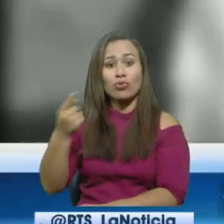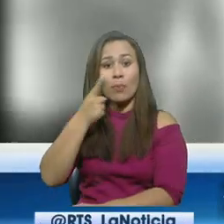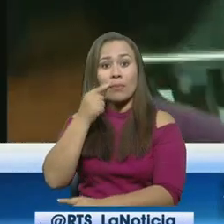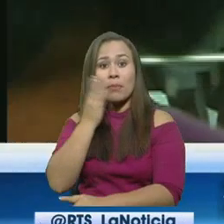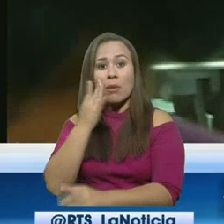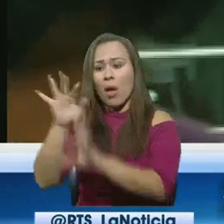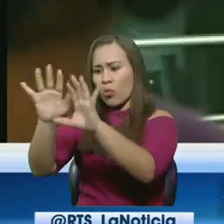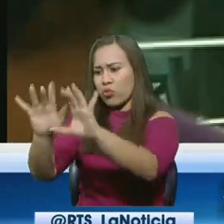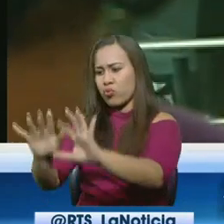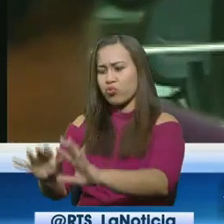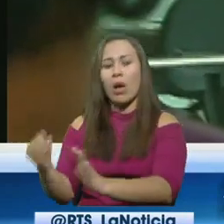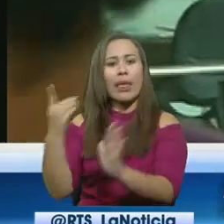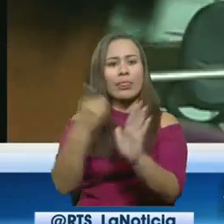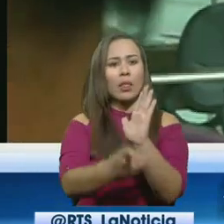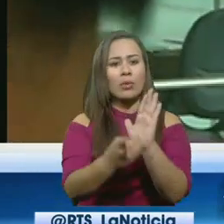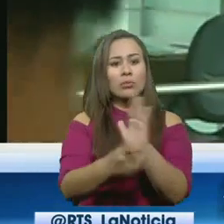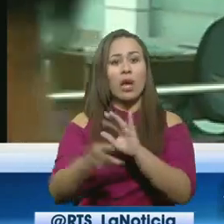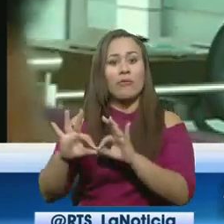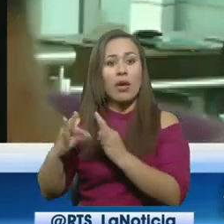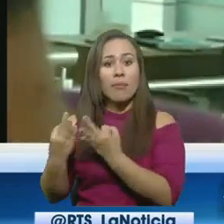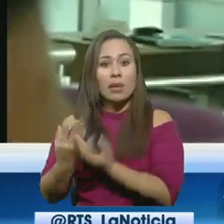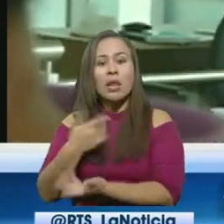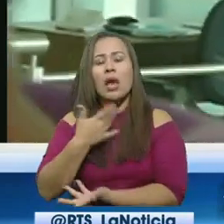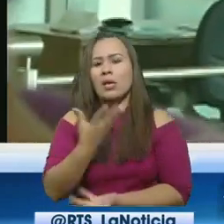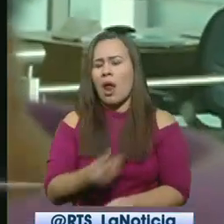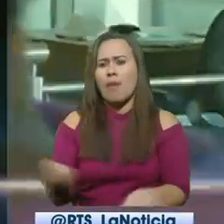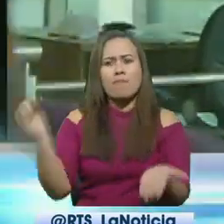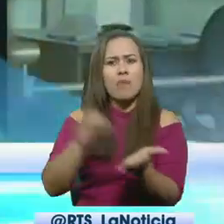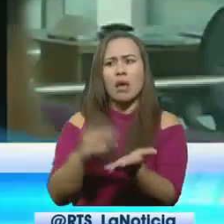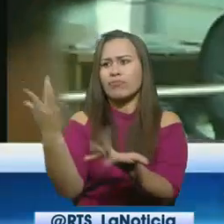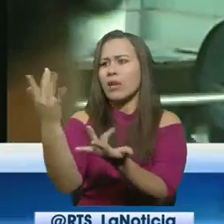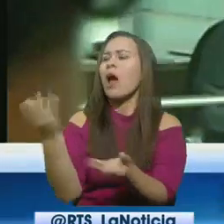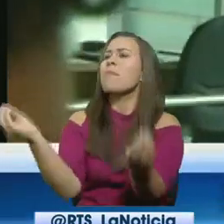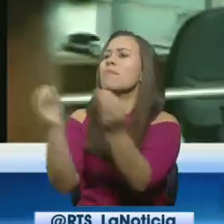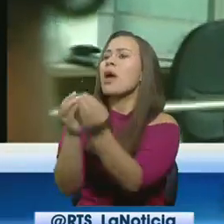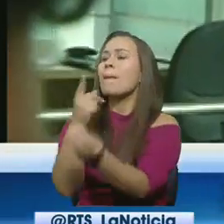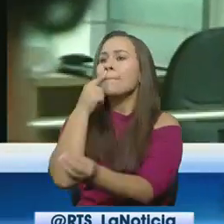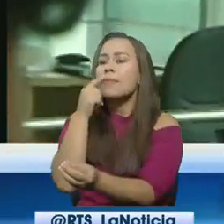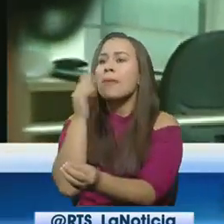de los menores esperan que estas se incrementen en las próximas horas para